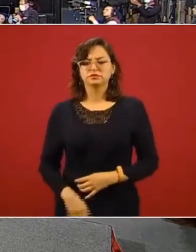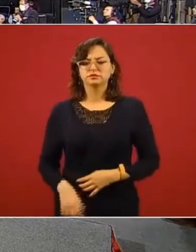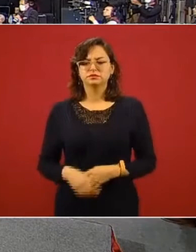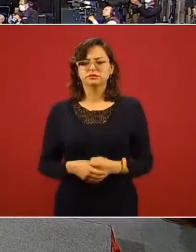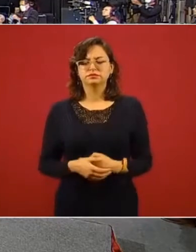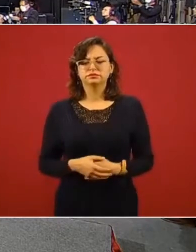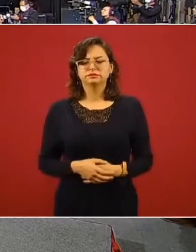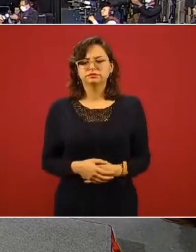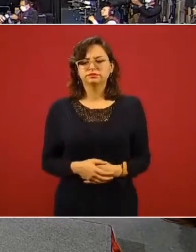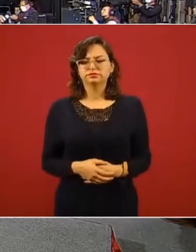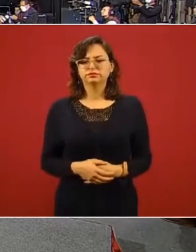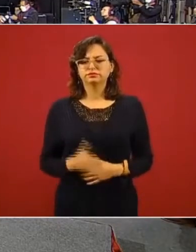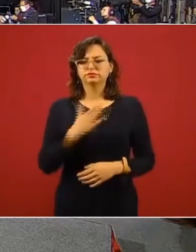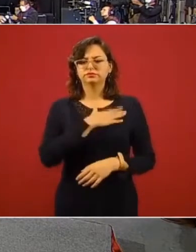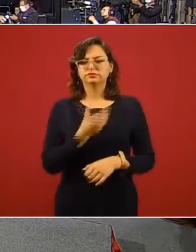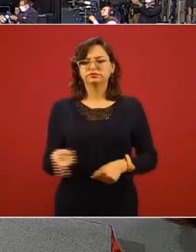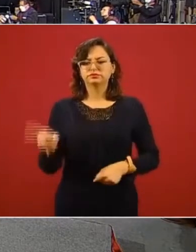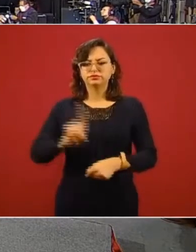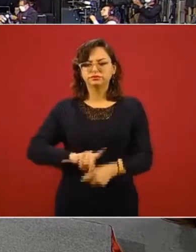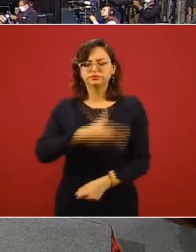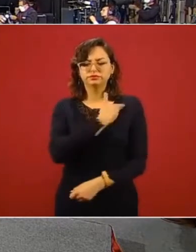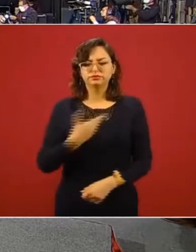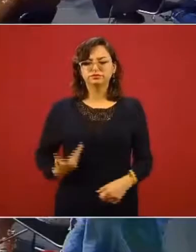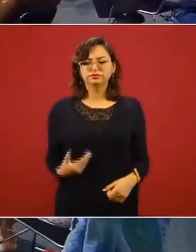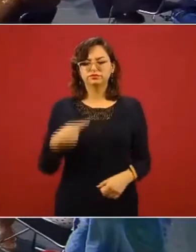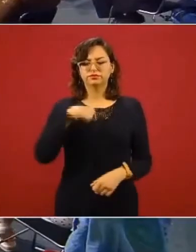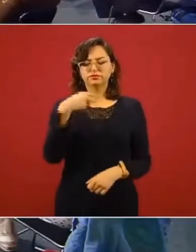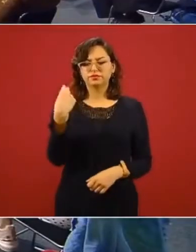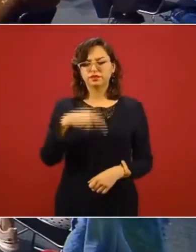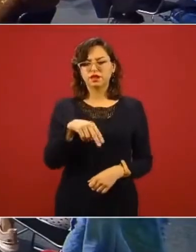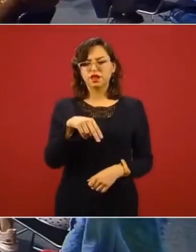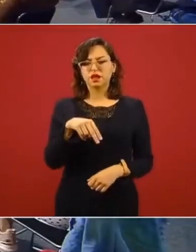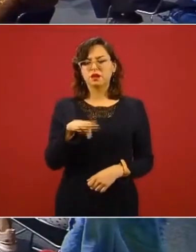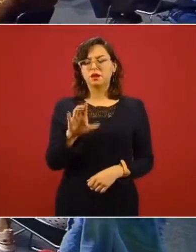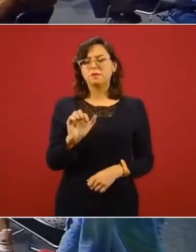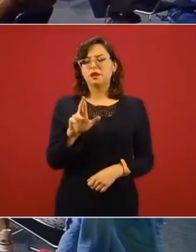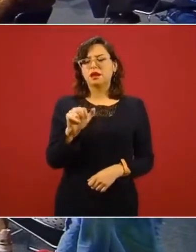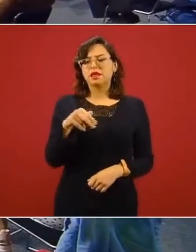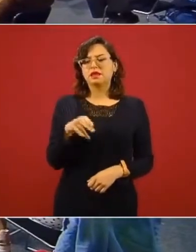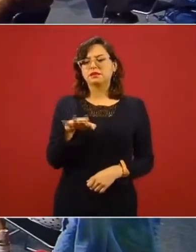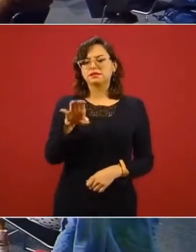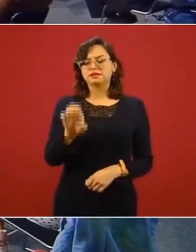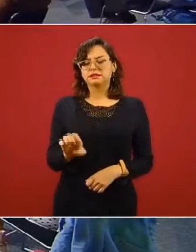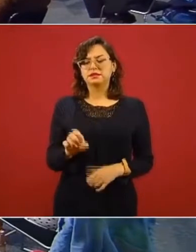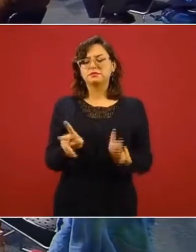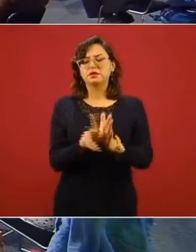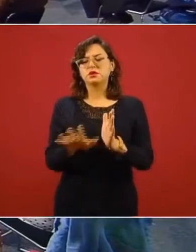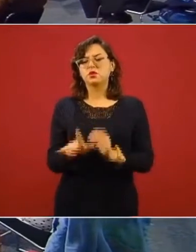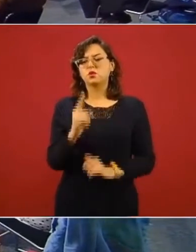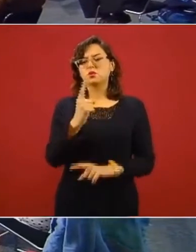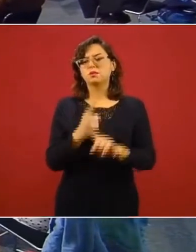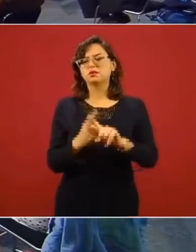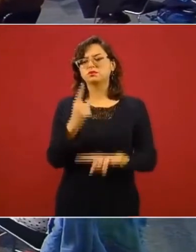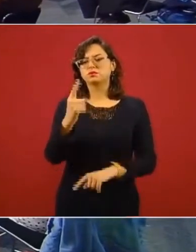Gracias. Buenos días, señor presidente. Berenice Téllez, de periódico Uno Más Uno.